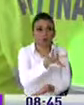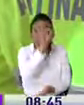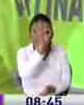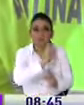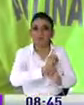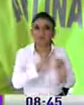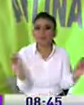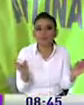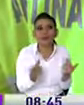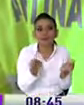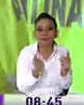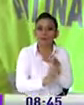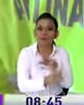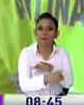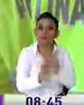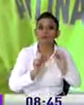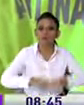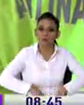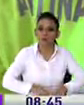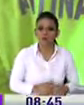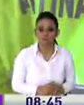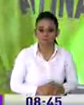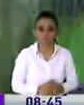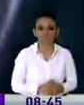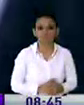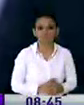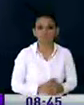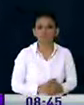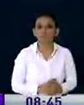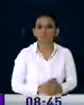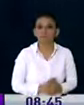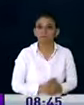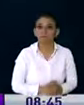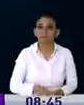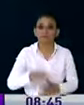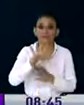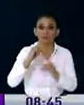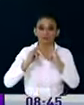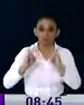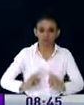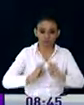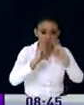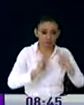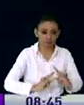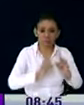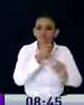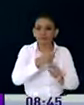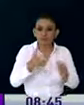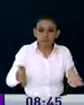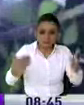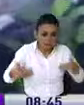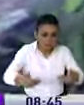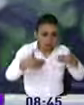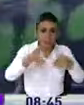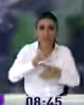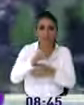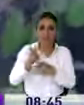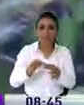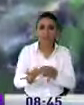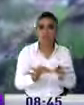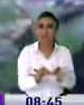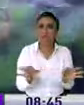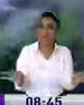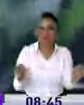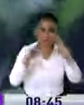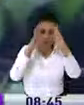ser interceptados a las personas que trabajan en el lugar. Las 5 covachas fueron levantadas de forma rústica en un radio de 200 metros. La